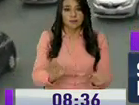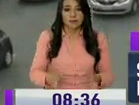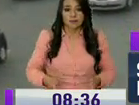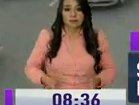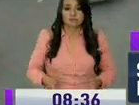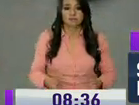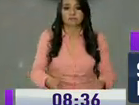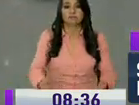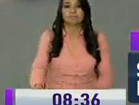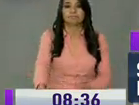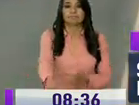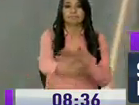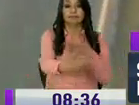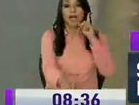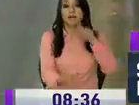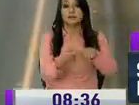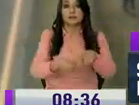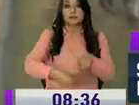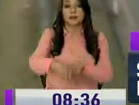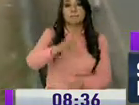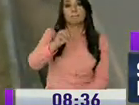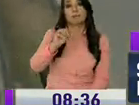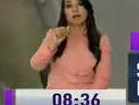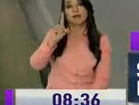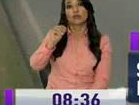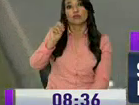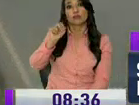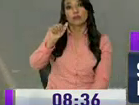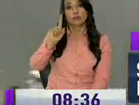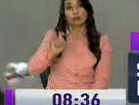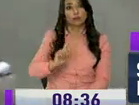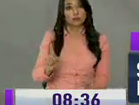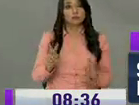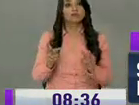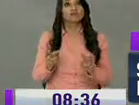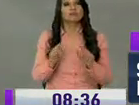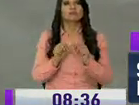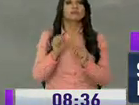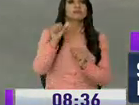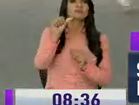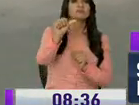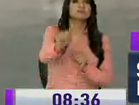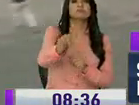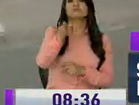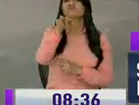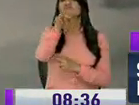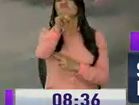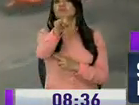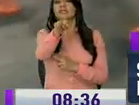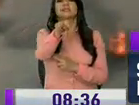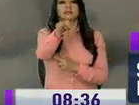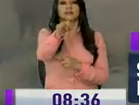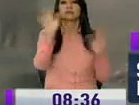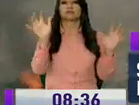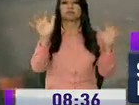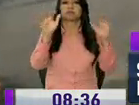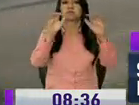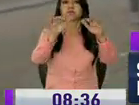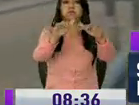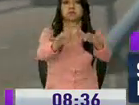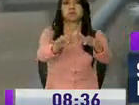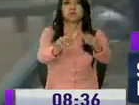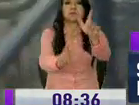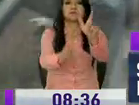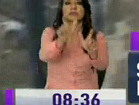el paso hacia la avenida Maldonado y desde lejos también podemos ver que hay una concentración bastante